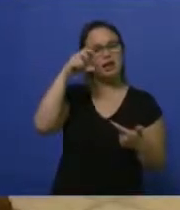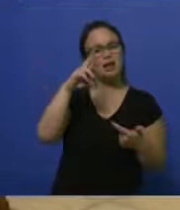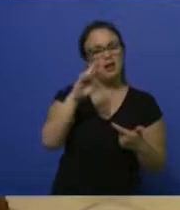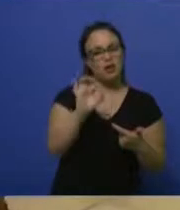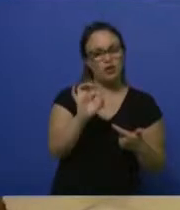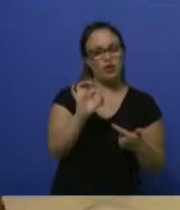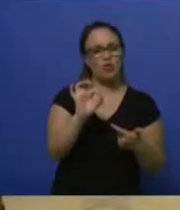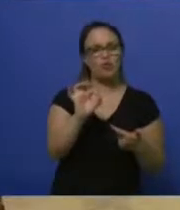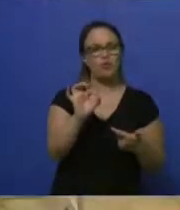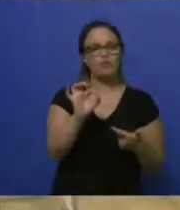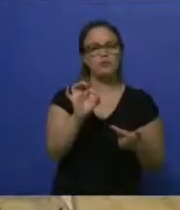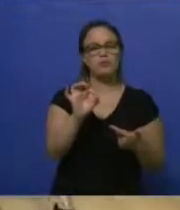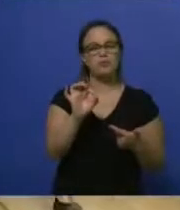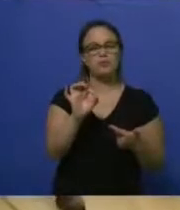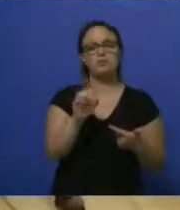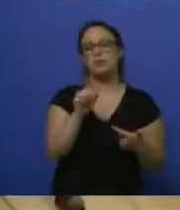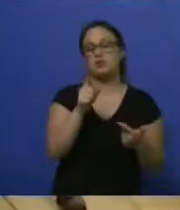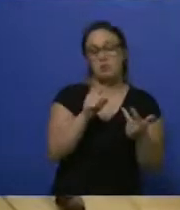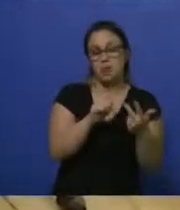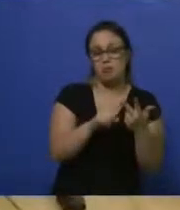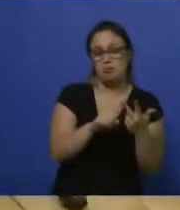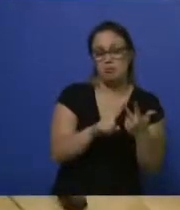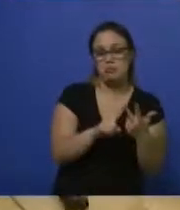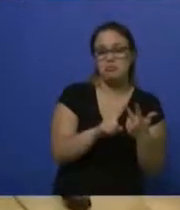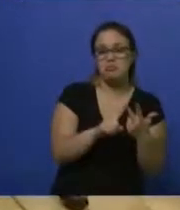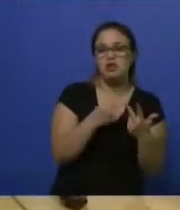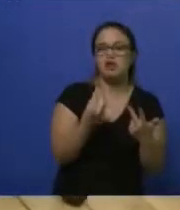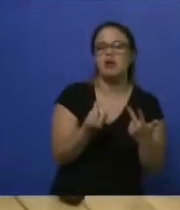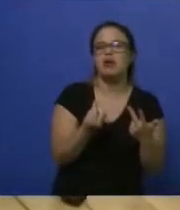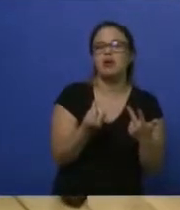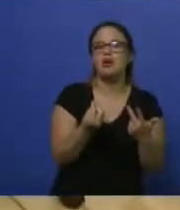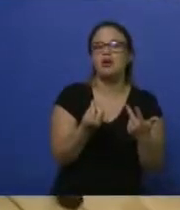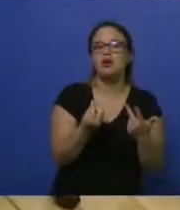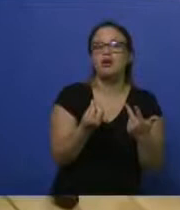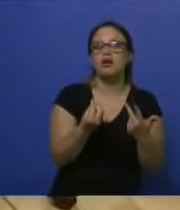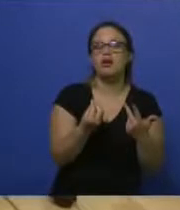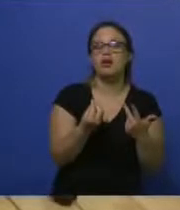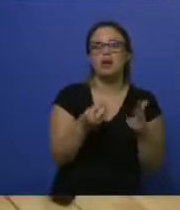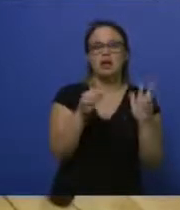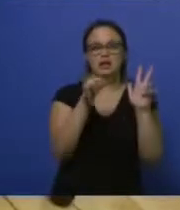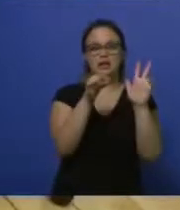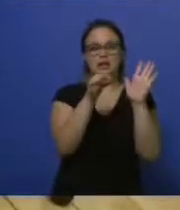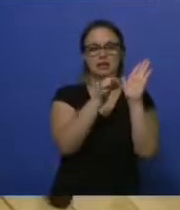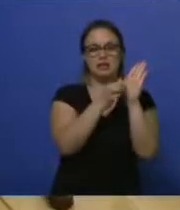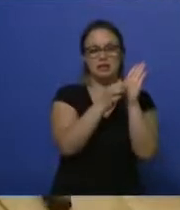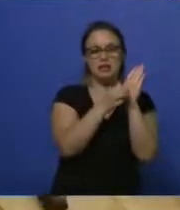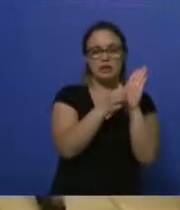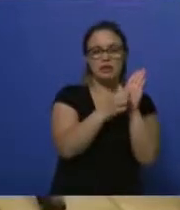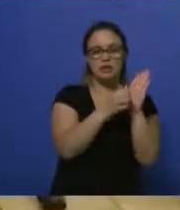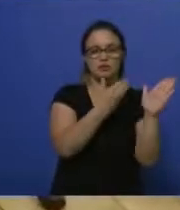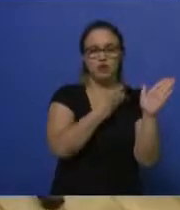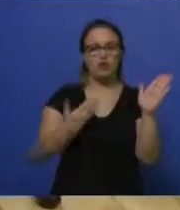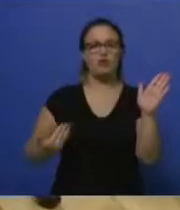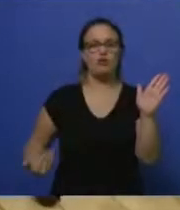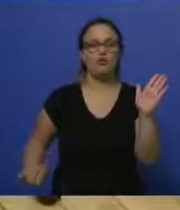municipal. Y obviamente también hay que rever la cláusula de gobernabilidad que da 7 concejales,